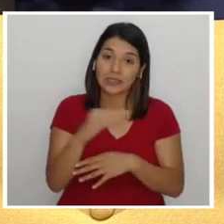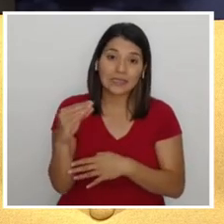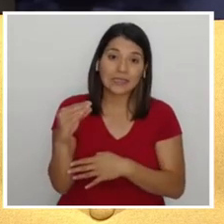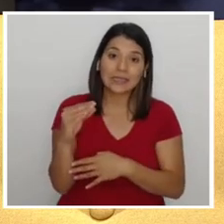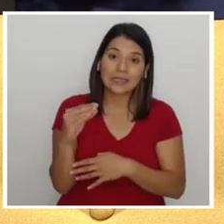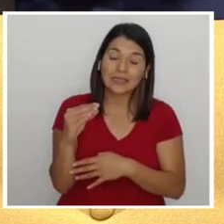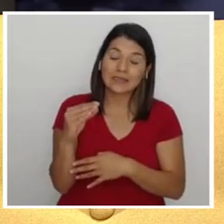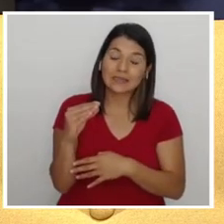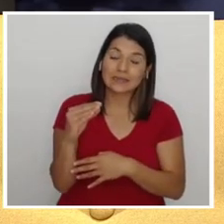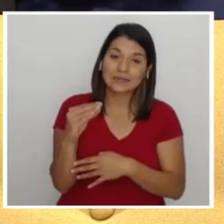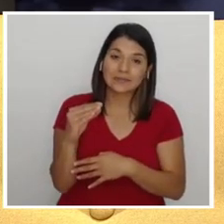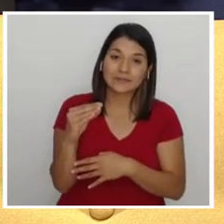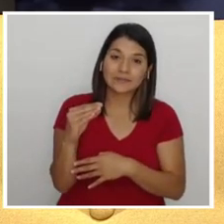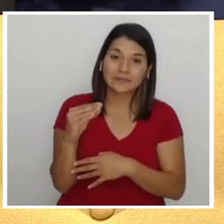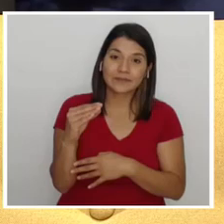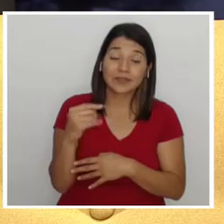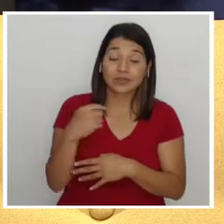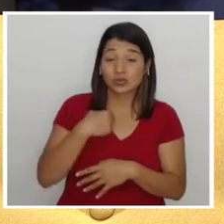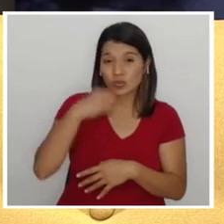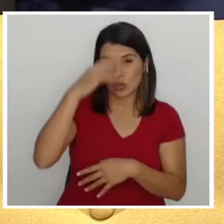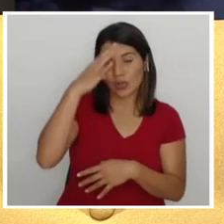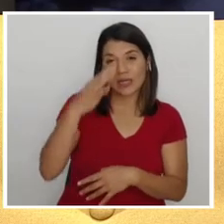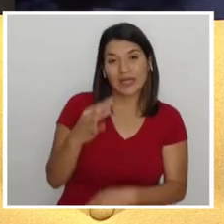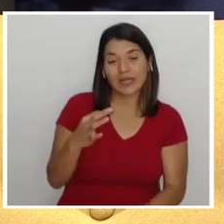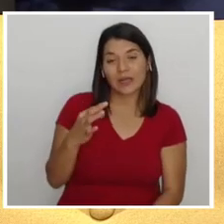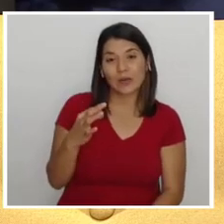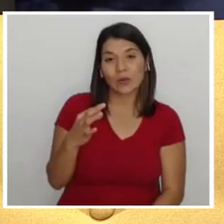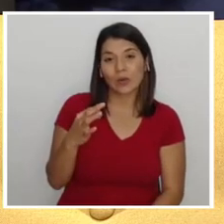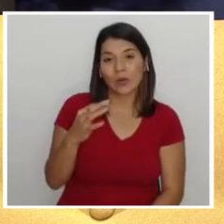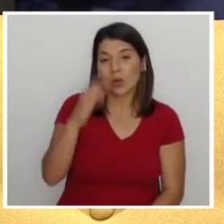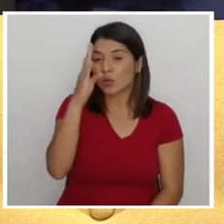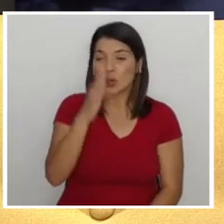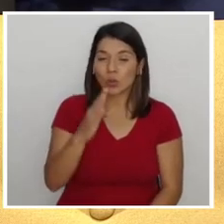definitivamente creo que nunca las podré olvidar.